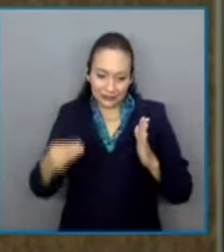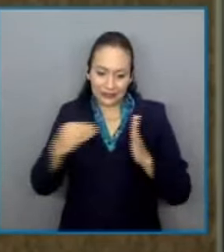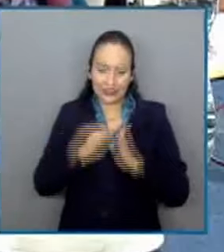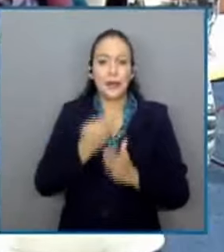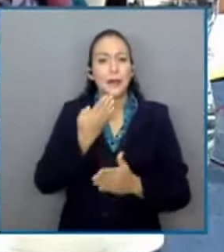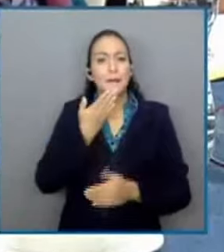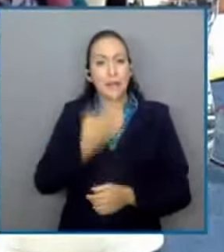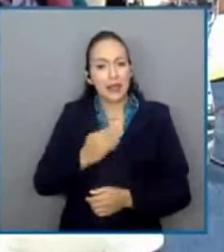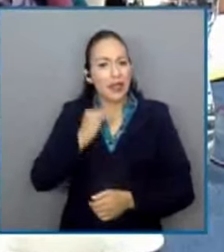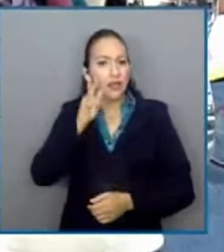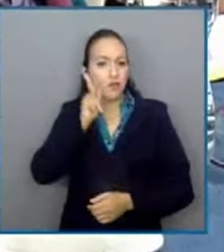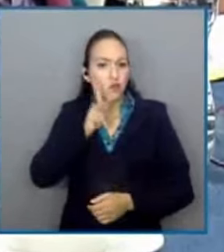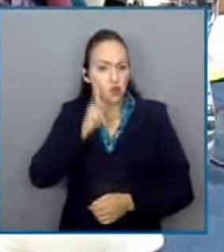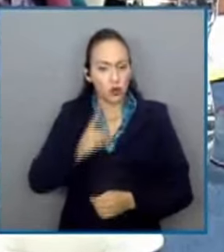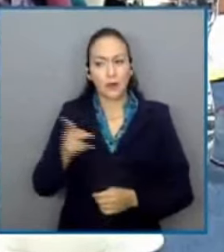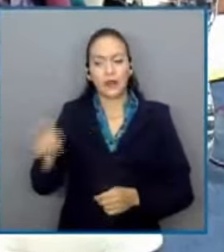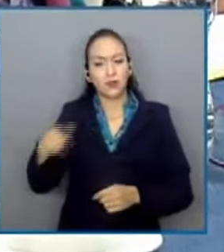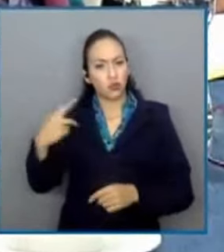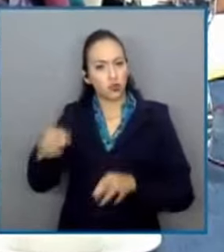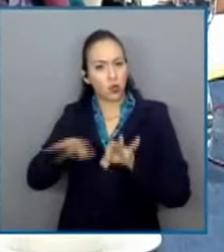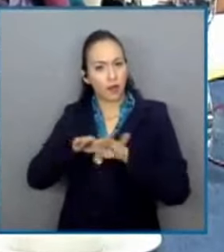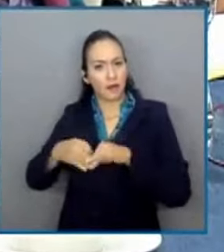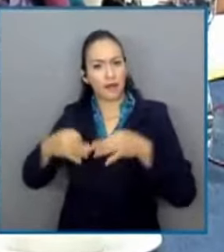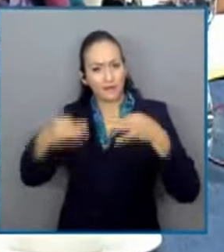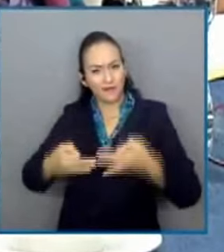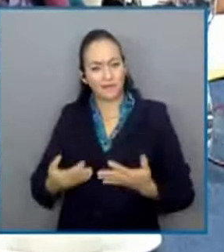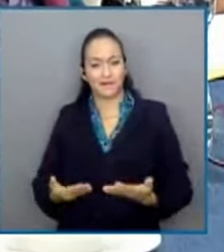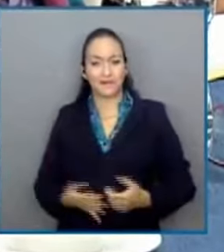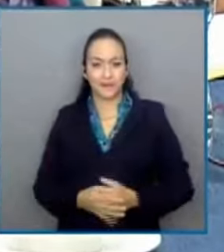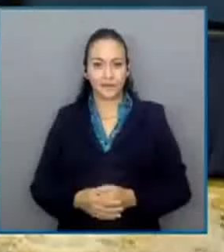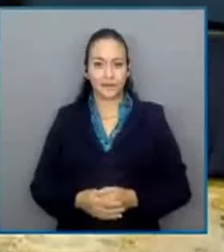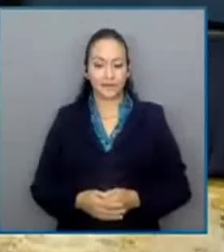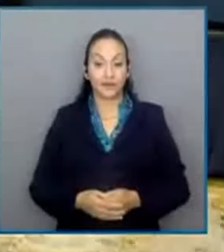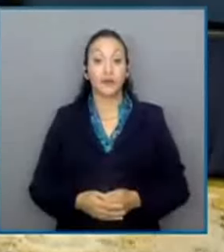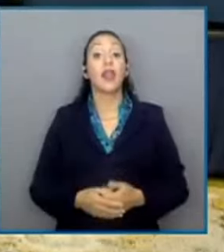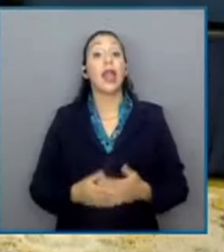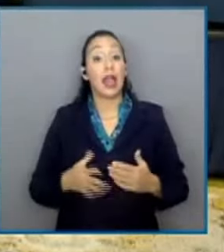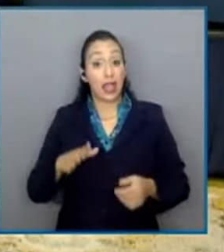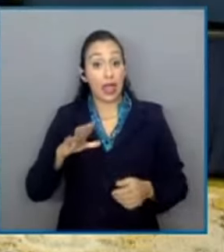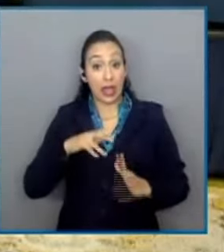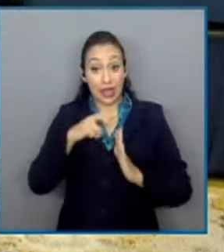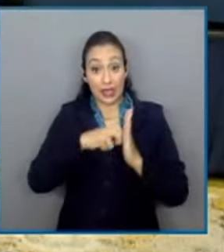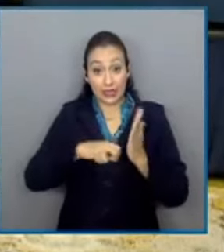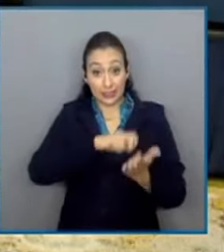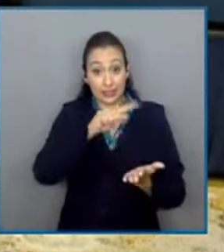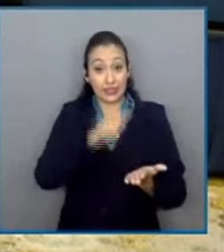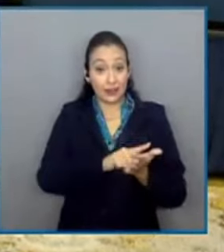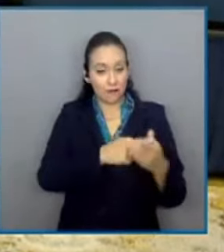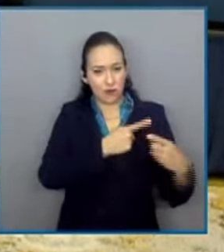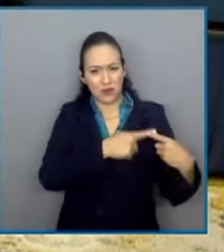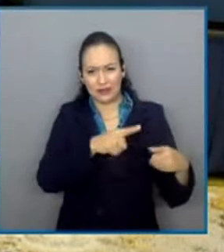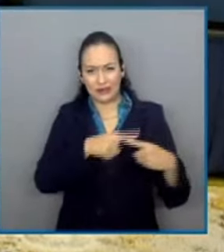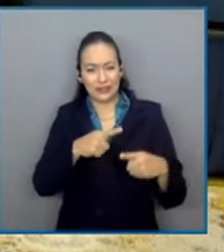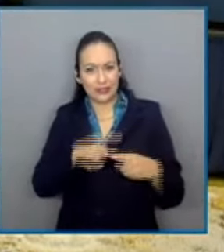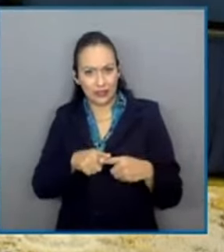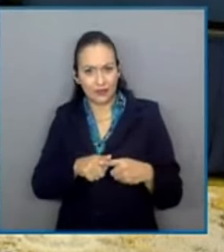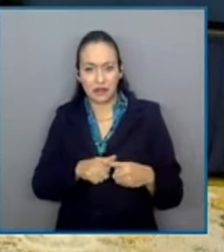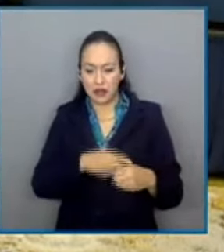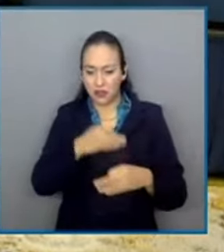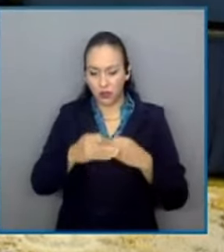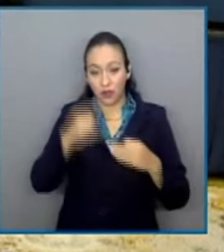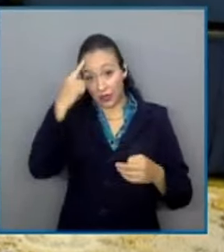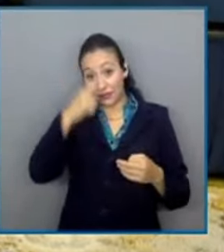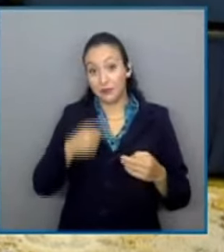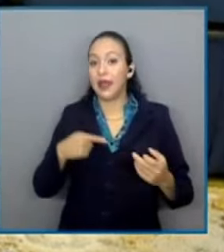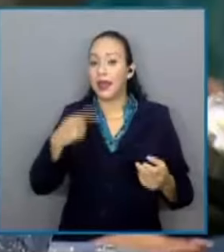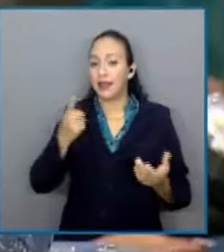sistema. Recordó que se han impulsado múltiples reformas al Poder Judicial y ninguna ha dado los resultados esperados porque no